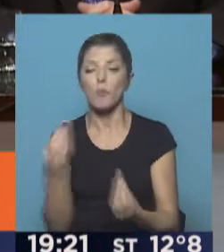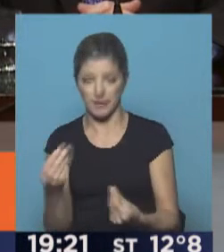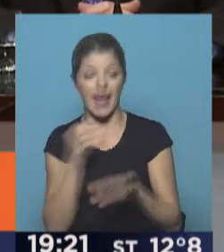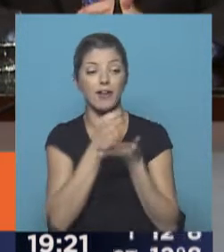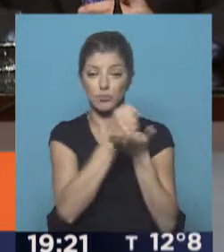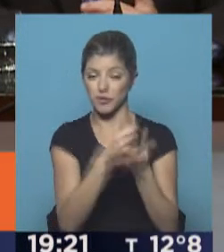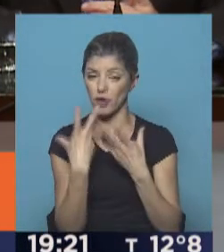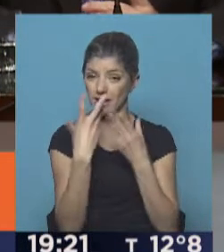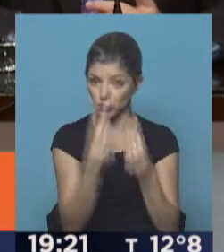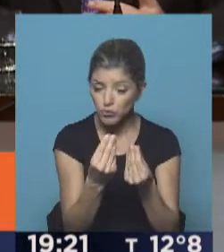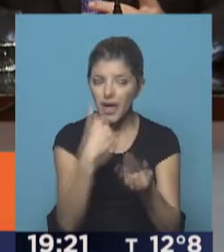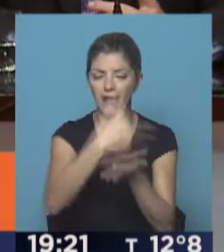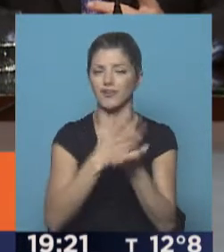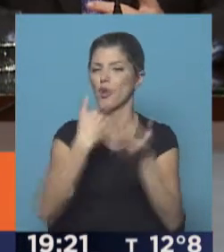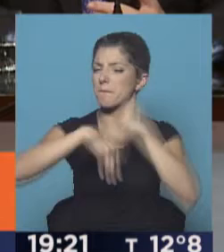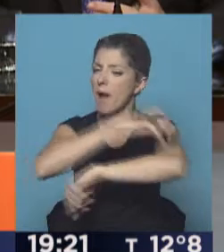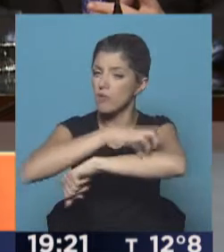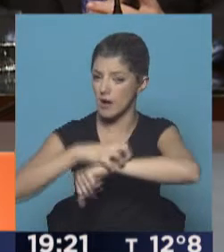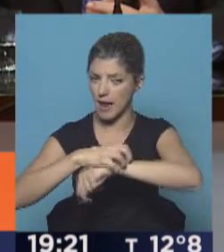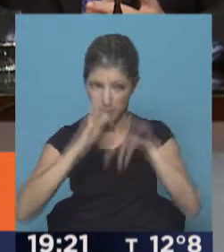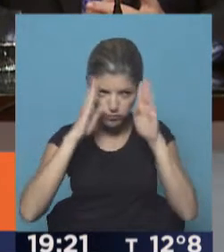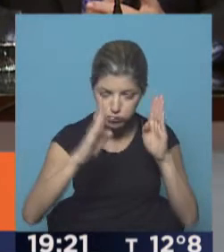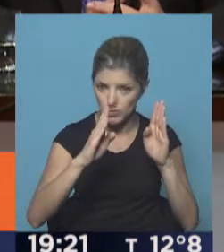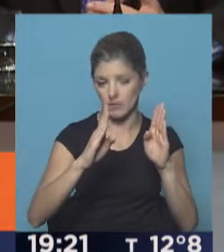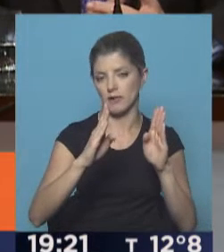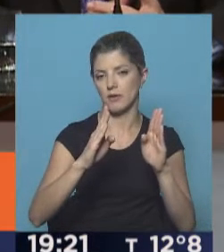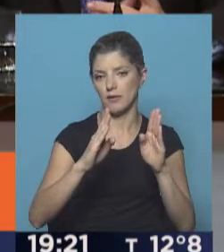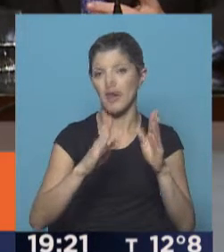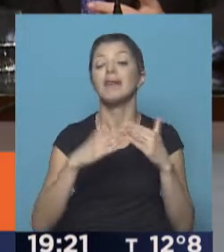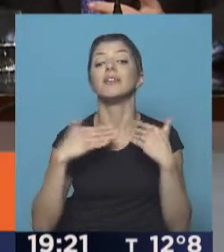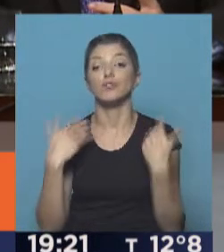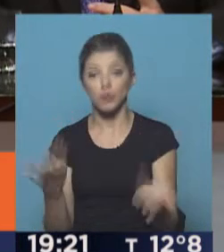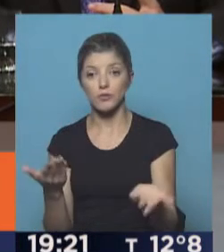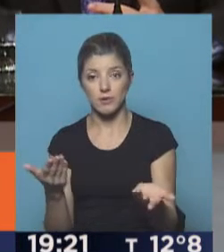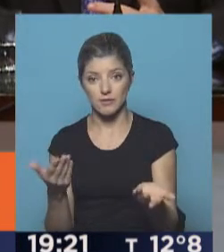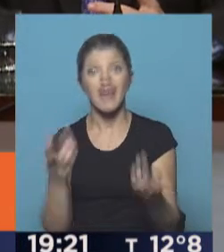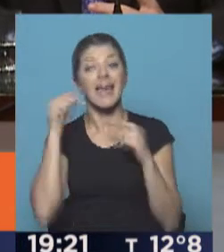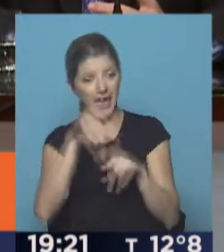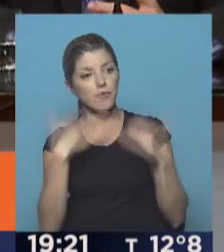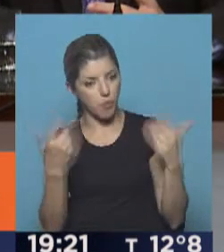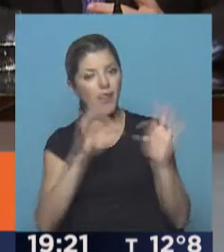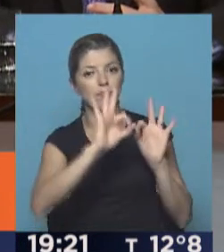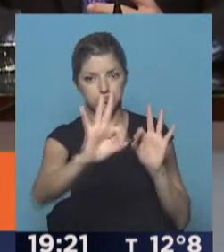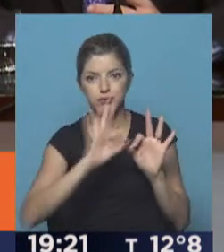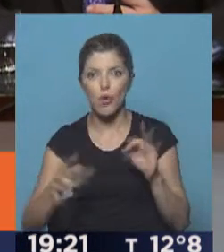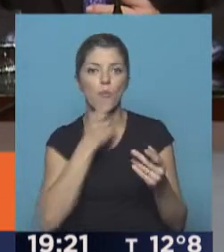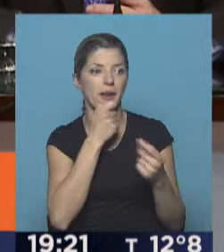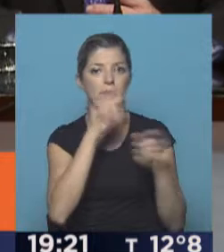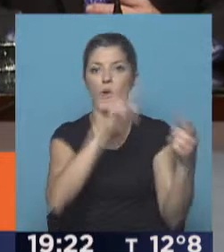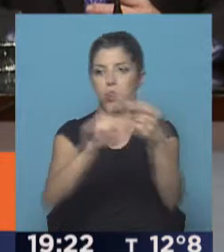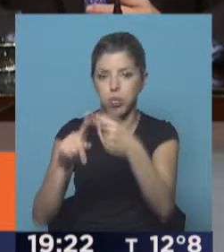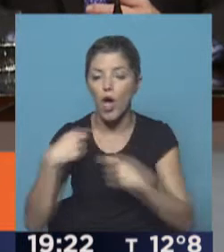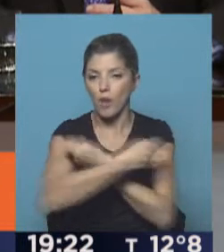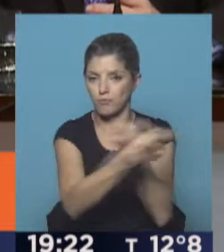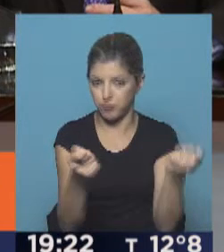más vulnerables, que también eso pueda ir generando que la infraestructura llegue a esos barrios también más